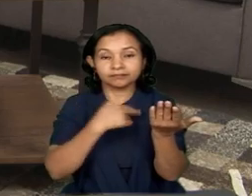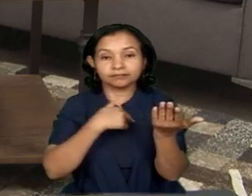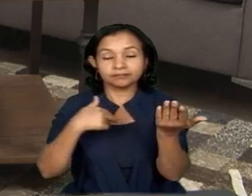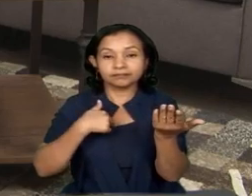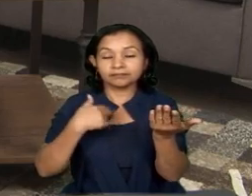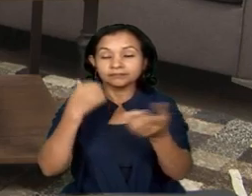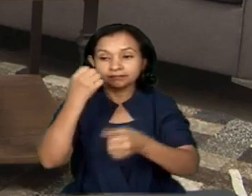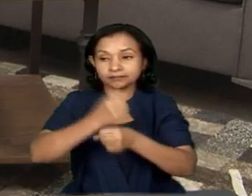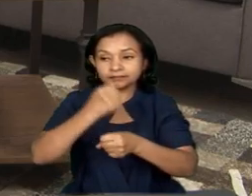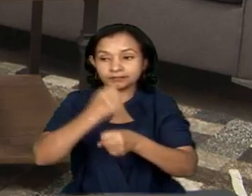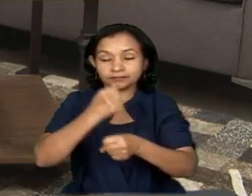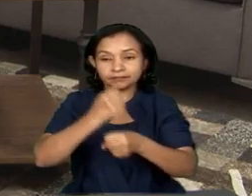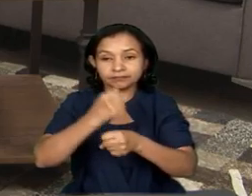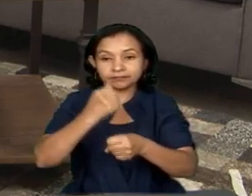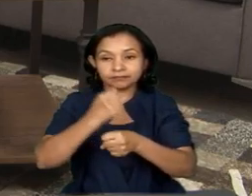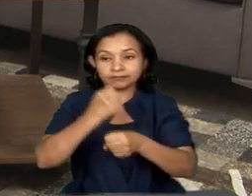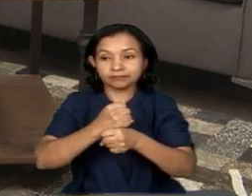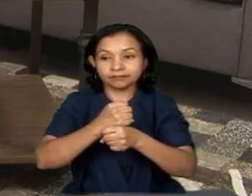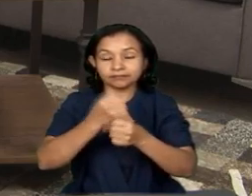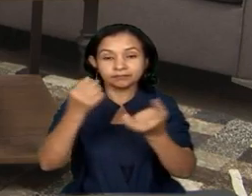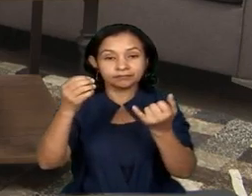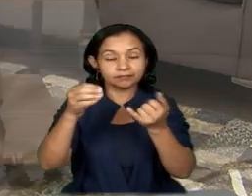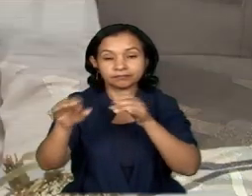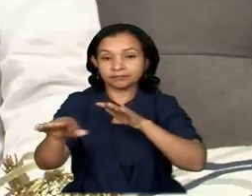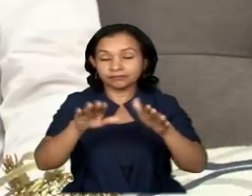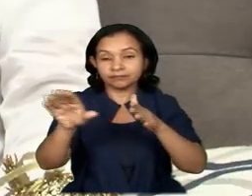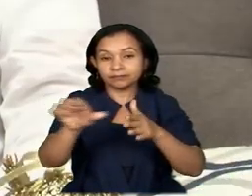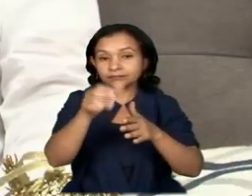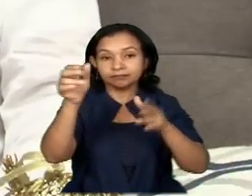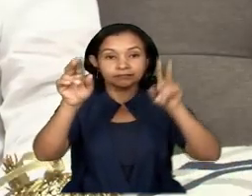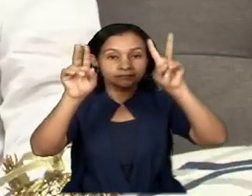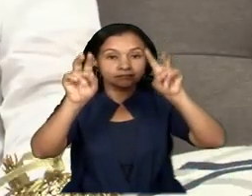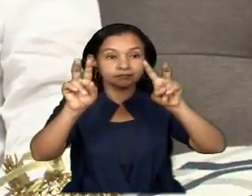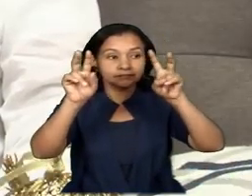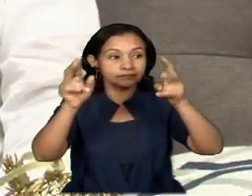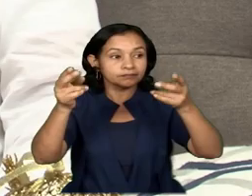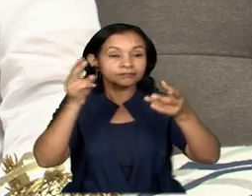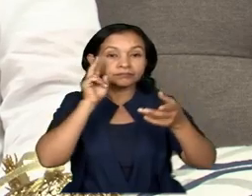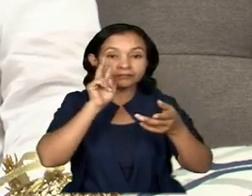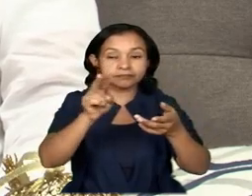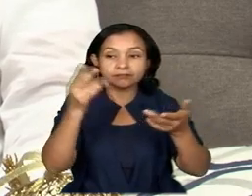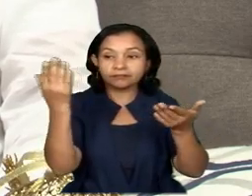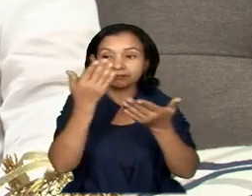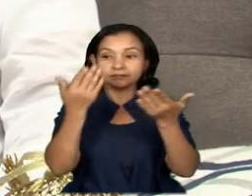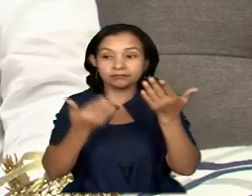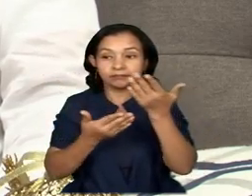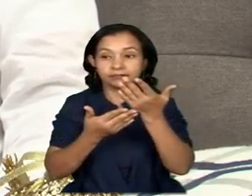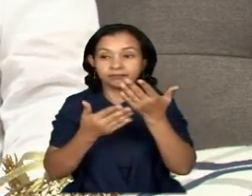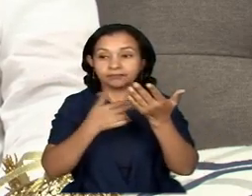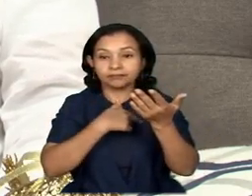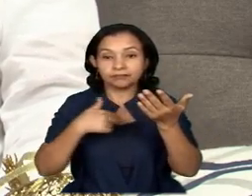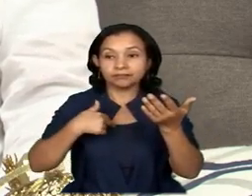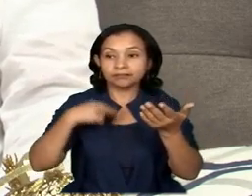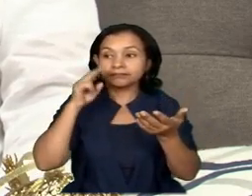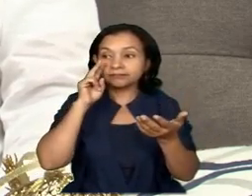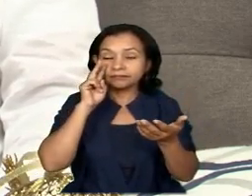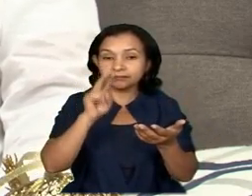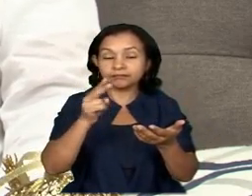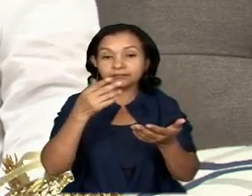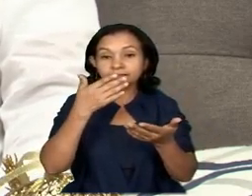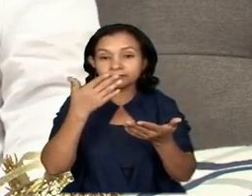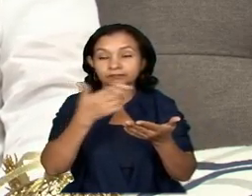Si trabajas en el tema de tecnología, no es nada más mirar cómo funciona la tecnología, sino mirarle desde el punto de vista crítico